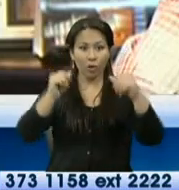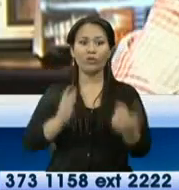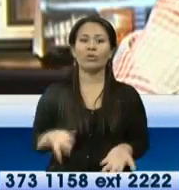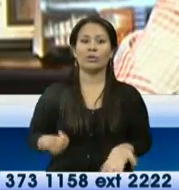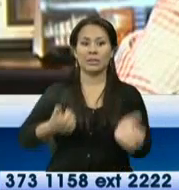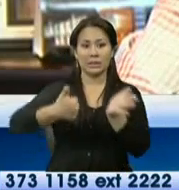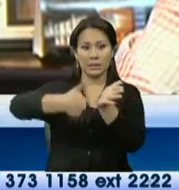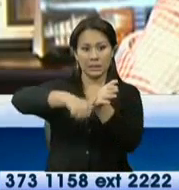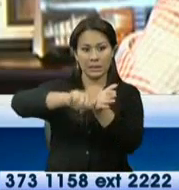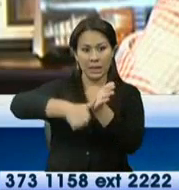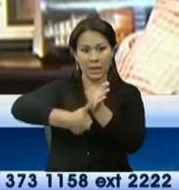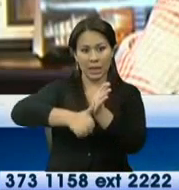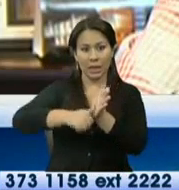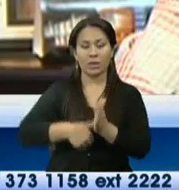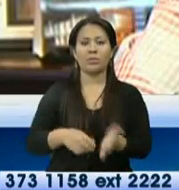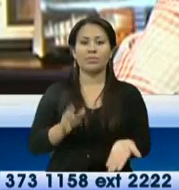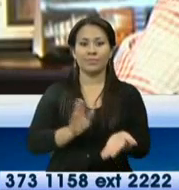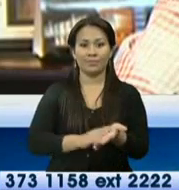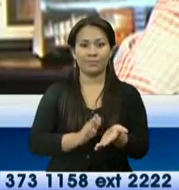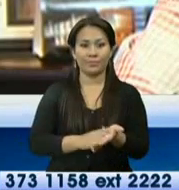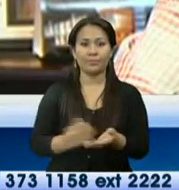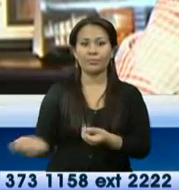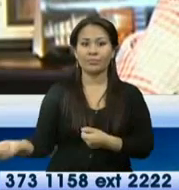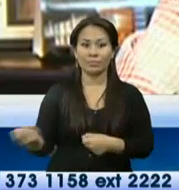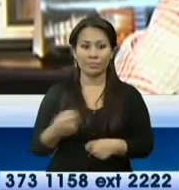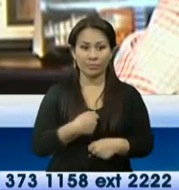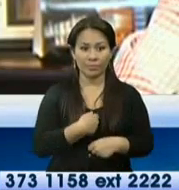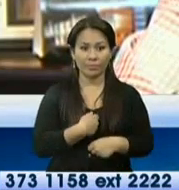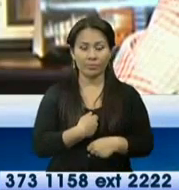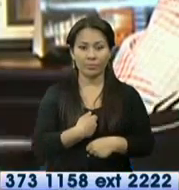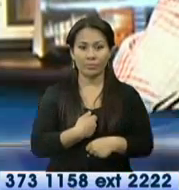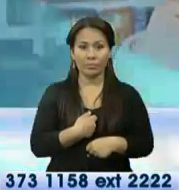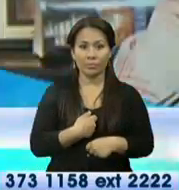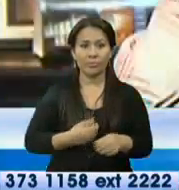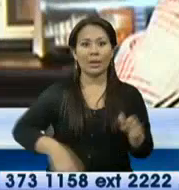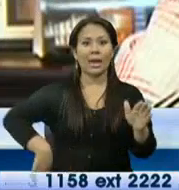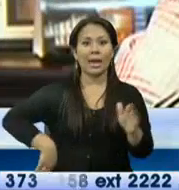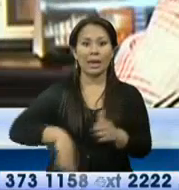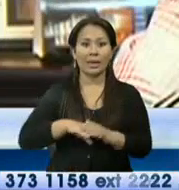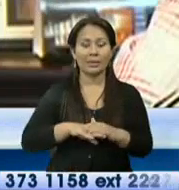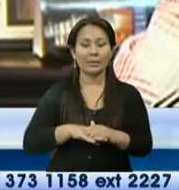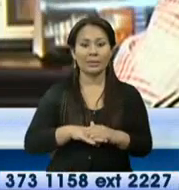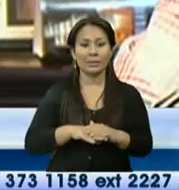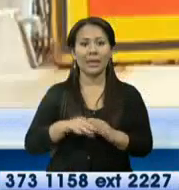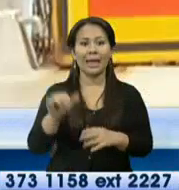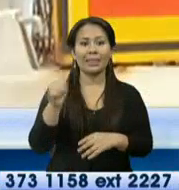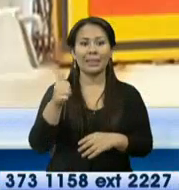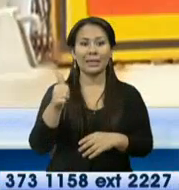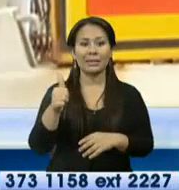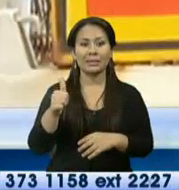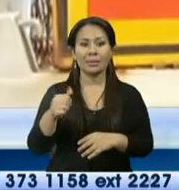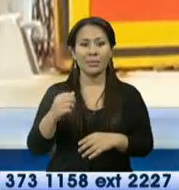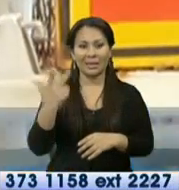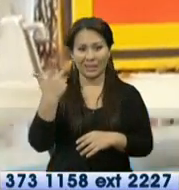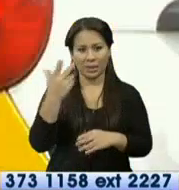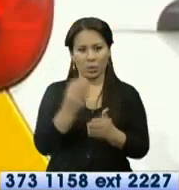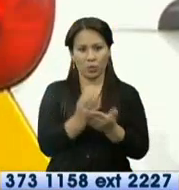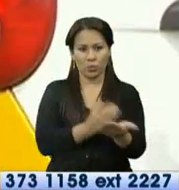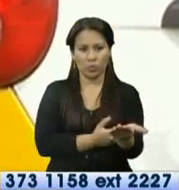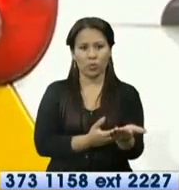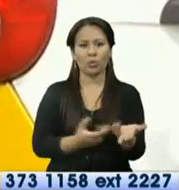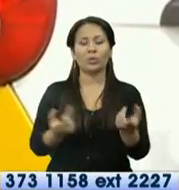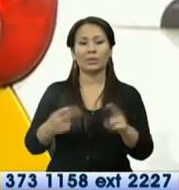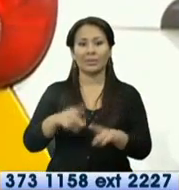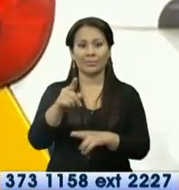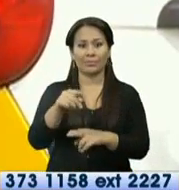ciudadanía, algo que certifique que ha completado hasta el décimo nivel de estudios. Desde que se anunció esta nueva